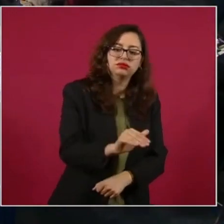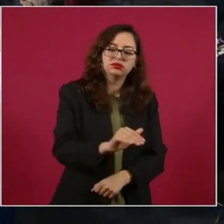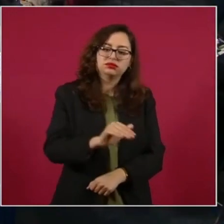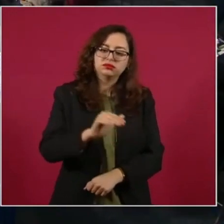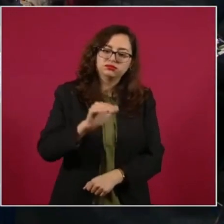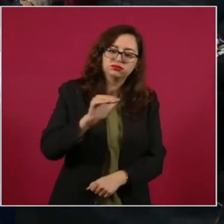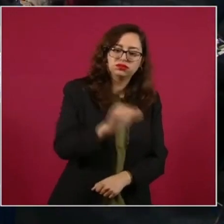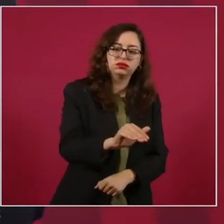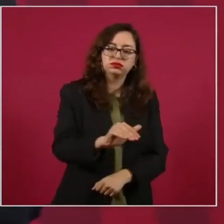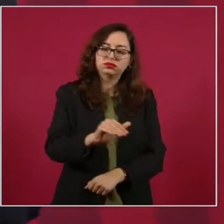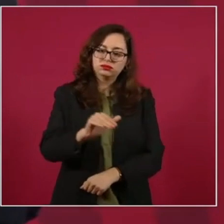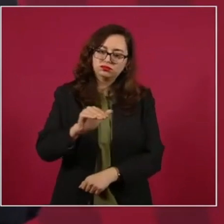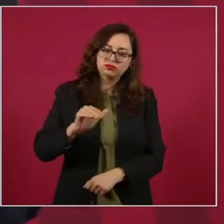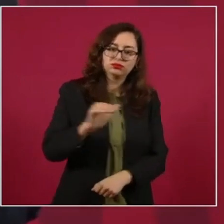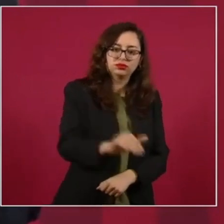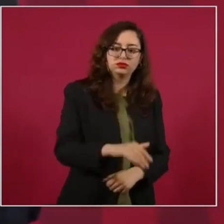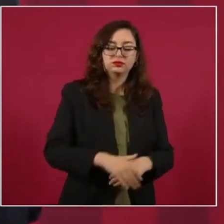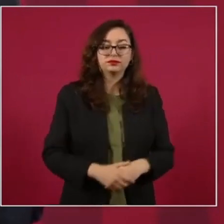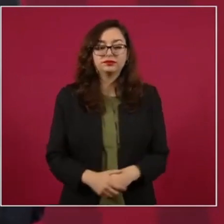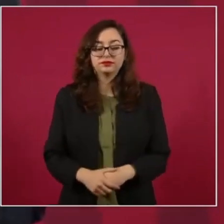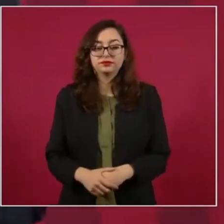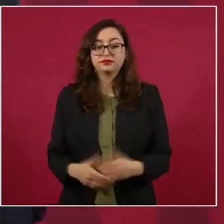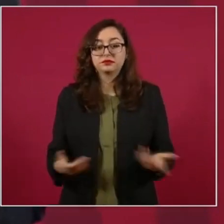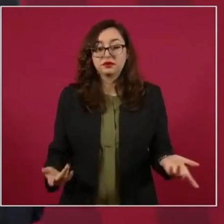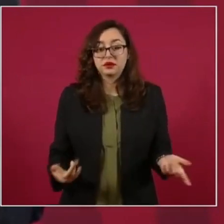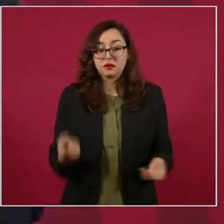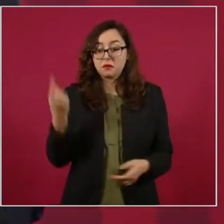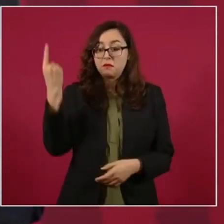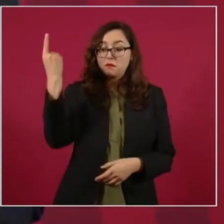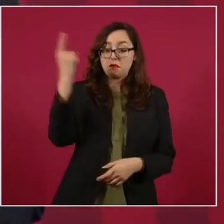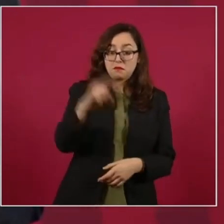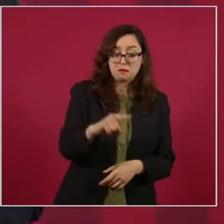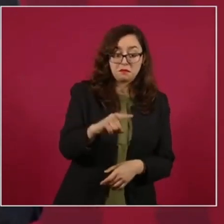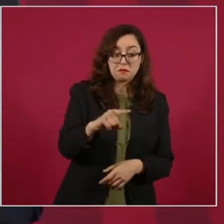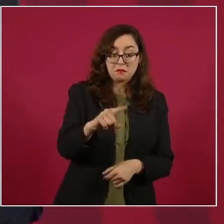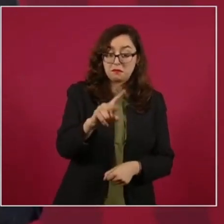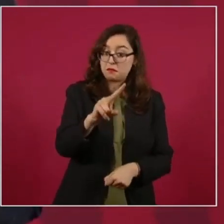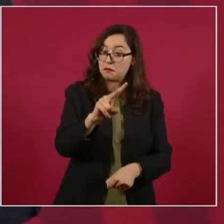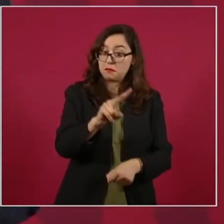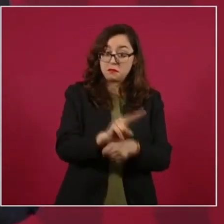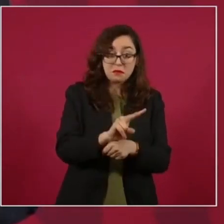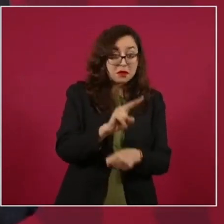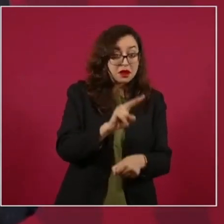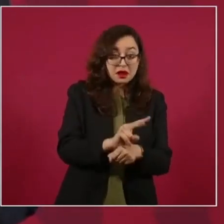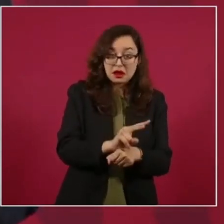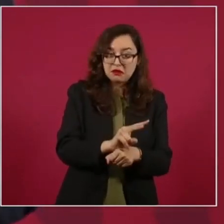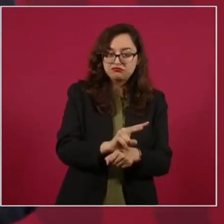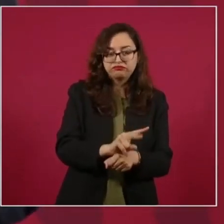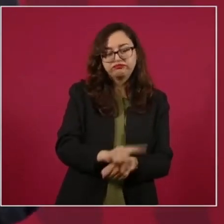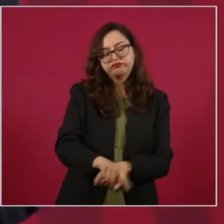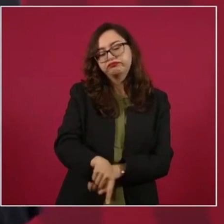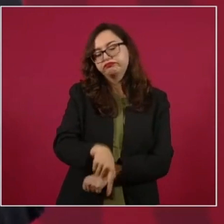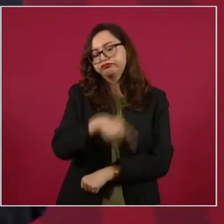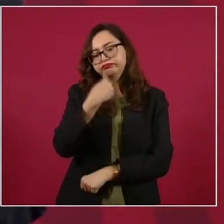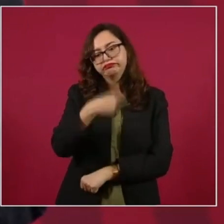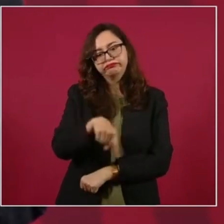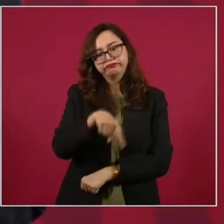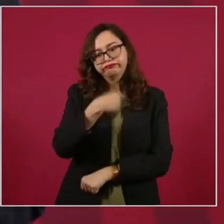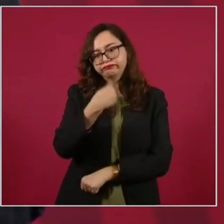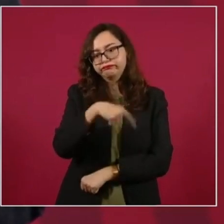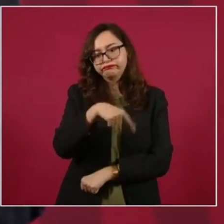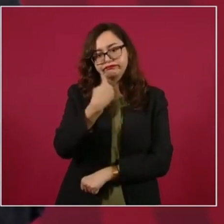porque orden dada, no supervisada, no sirve para